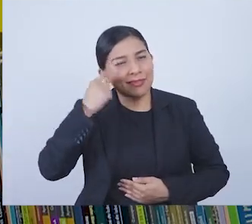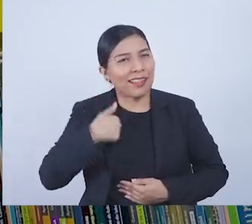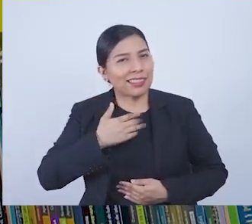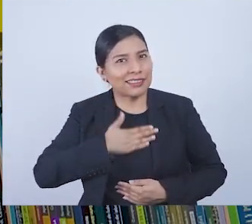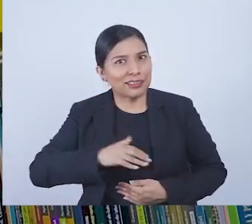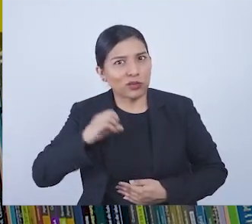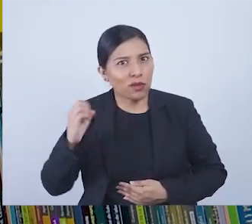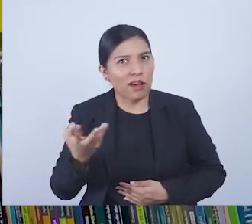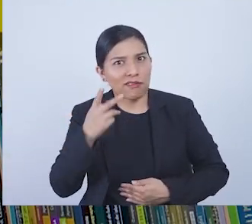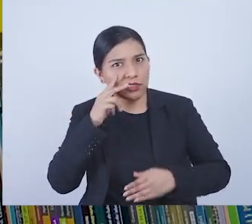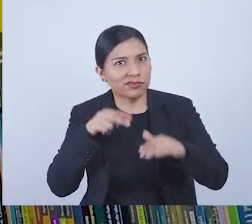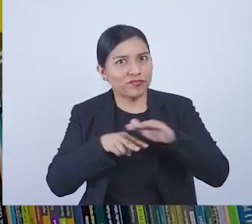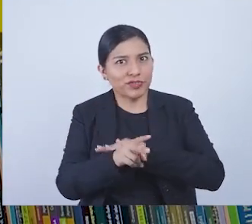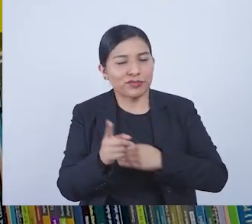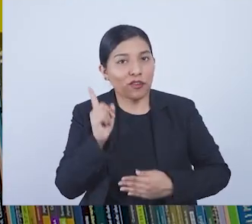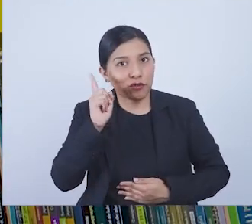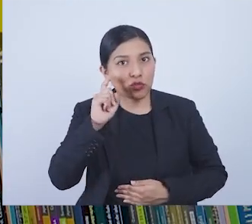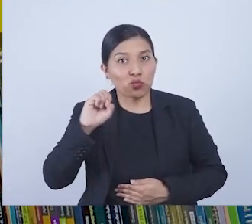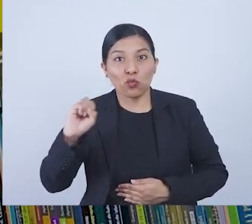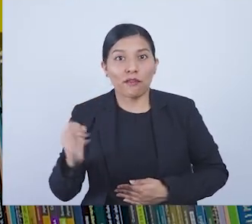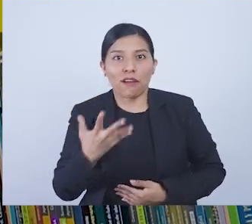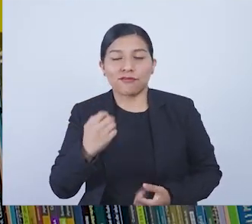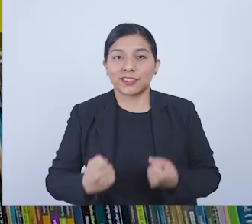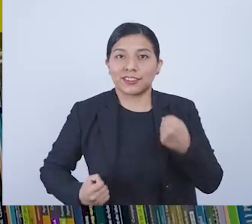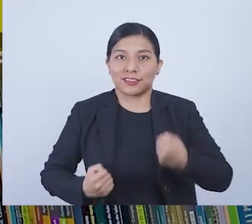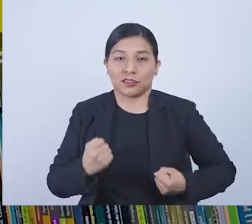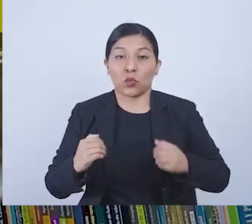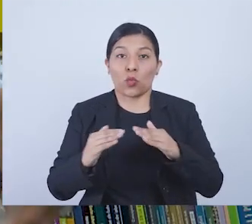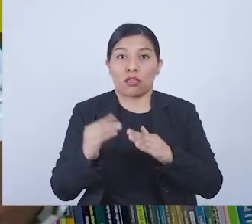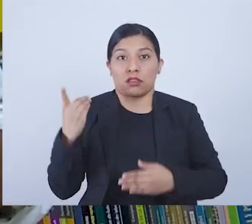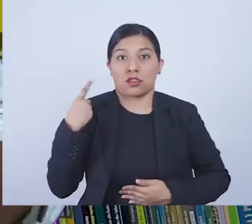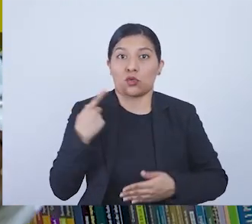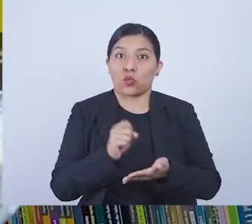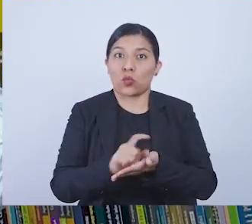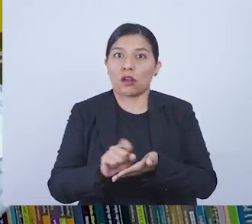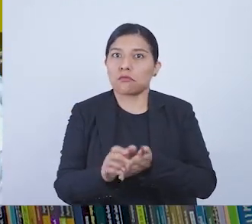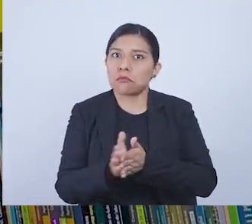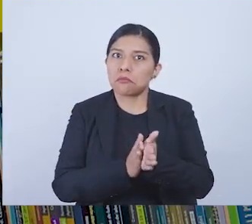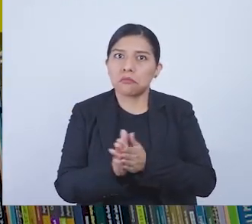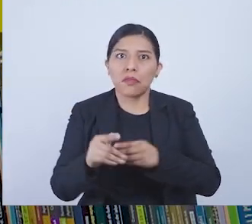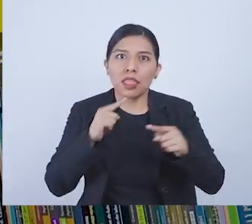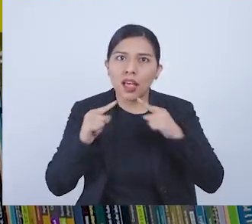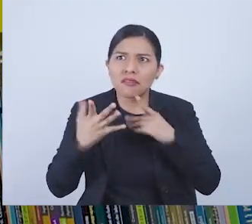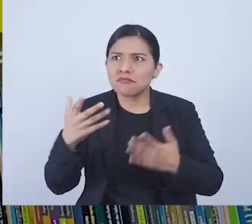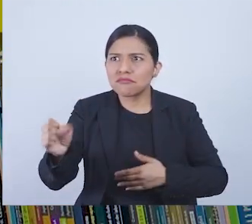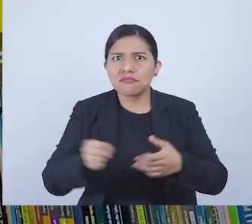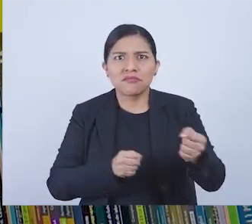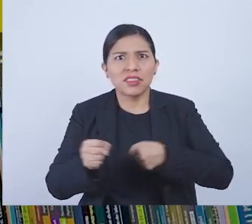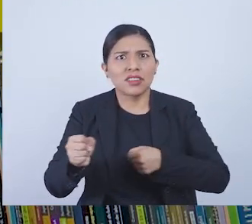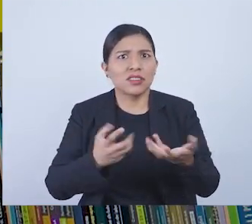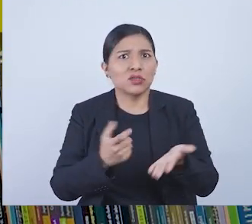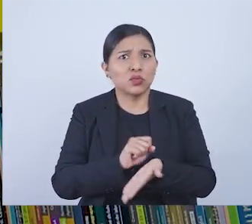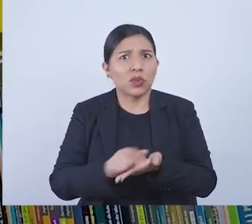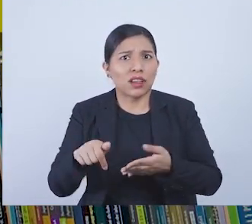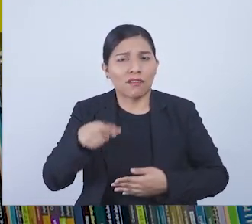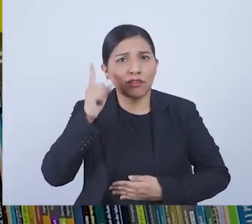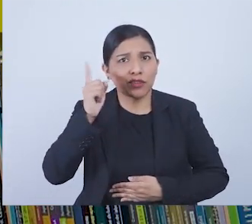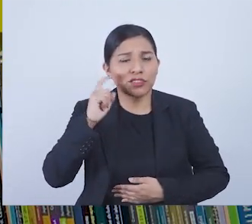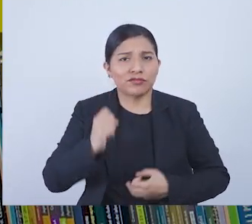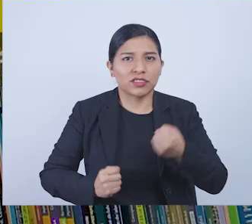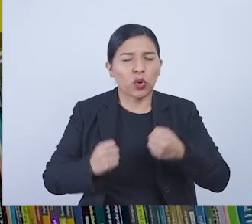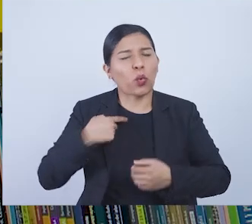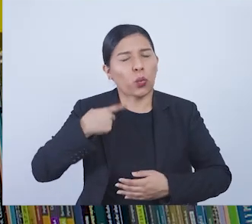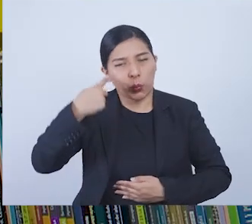los nuevos profesores de educación física y los directores de las escuelas pues andaban gestionando que se les diera un nombramiento.